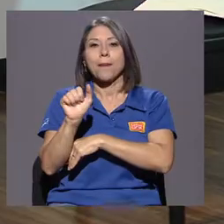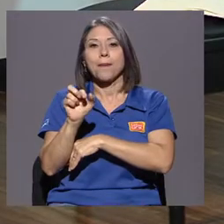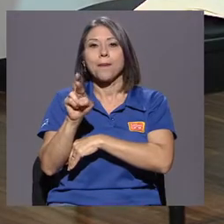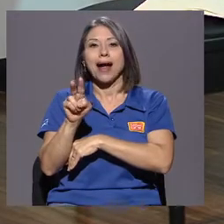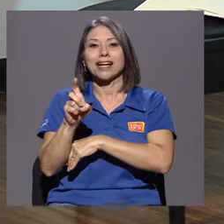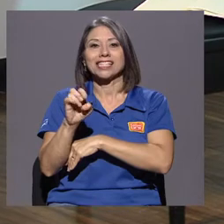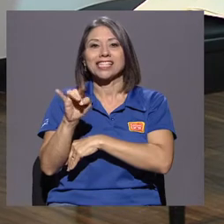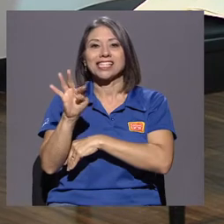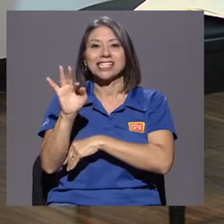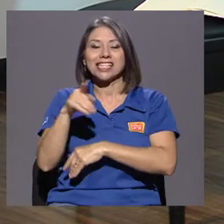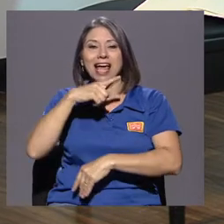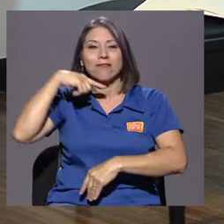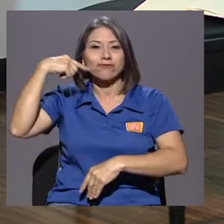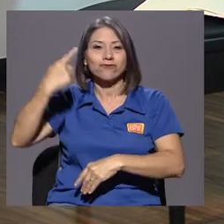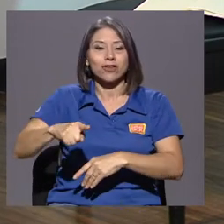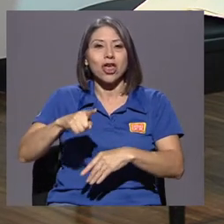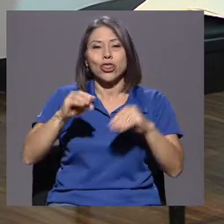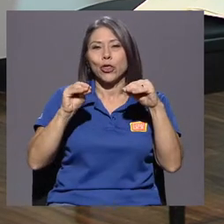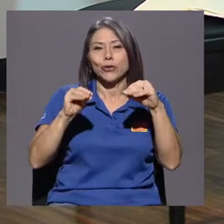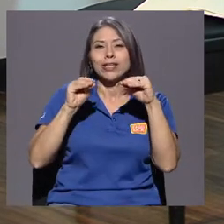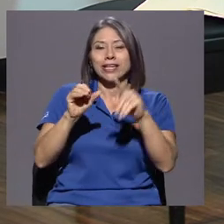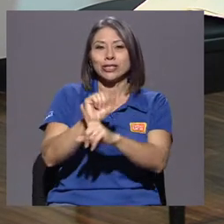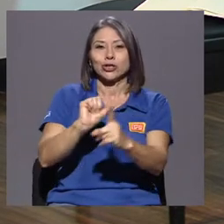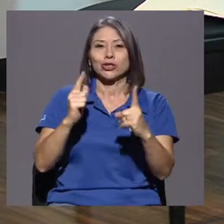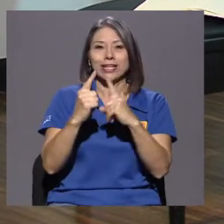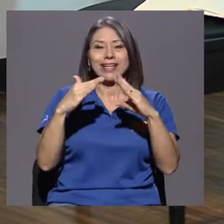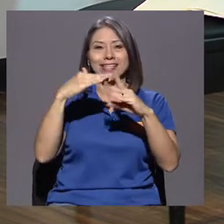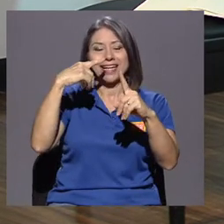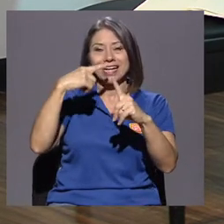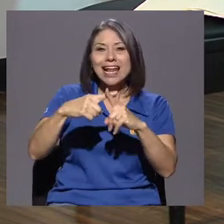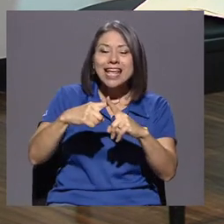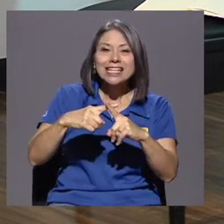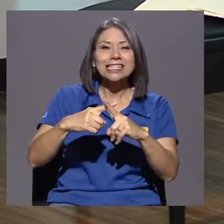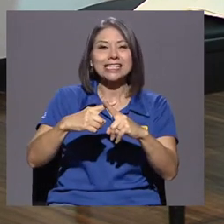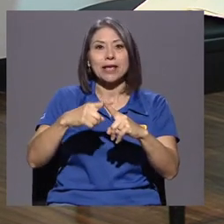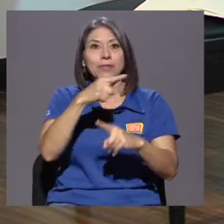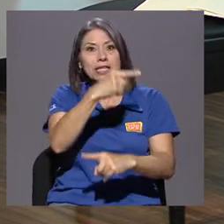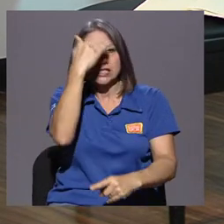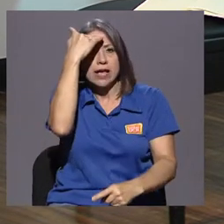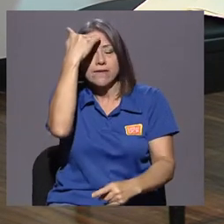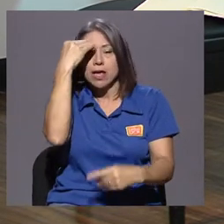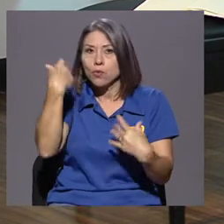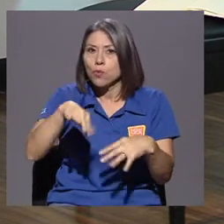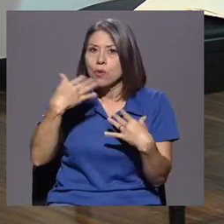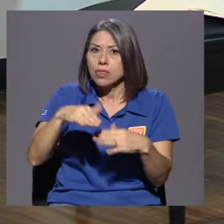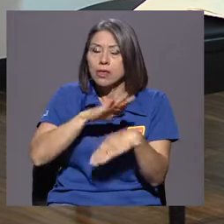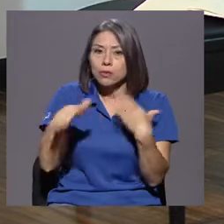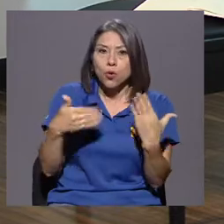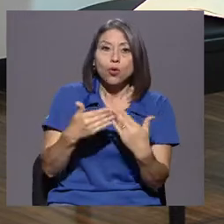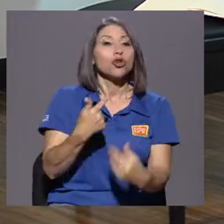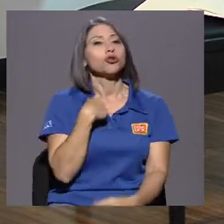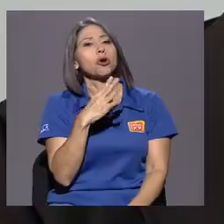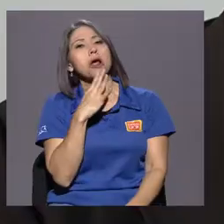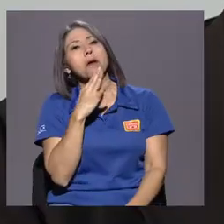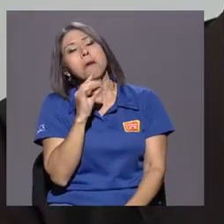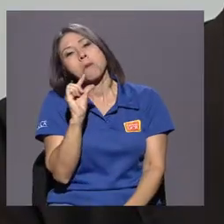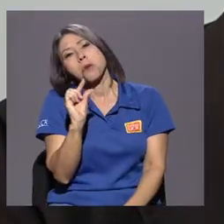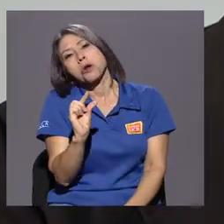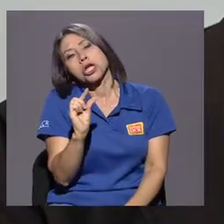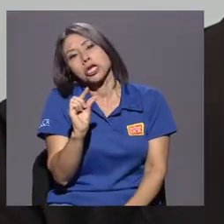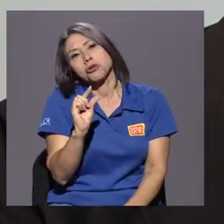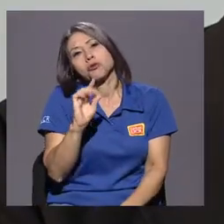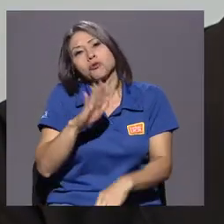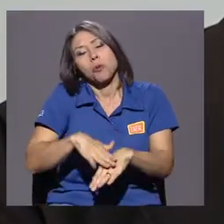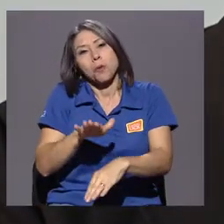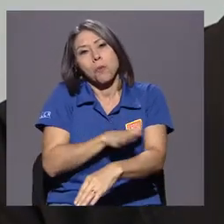las grandes doctrinas sociales de la iglesia sabía de todo sabía de todo yo le hablaba lo poquito que podía